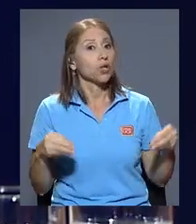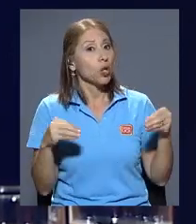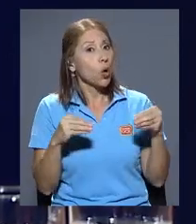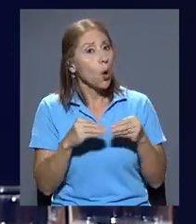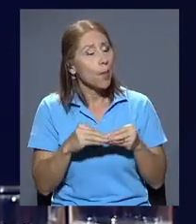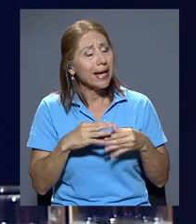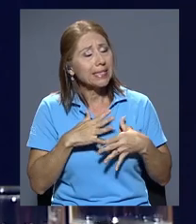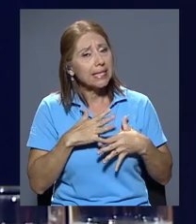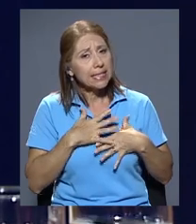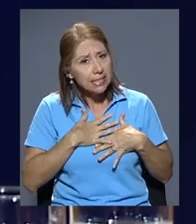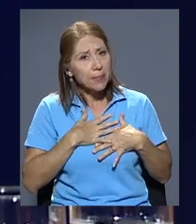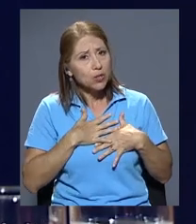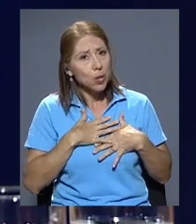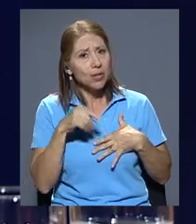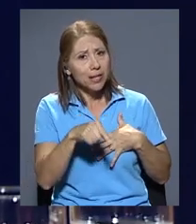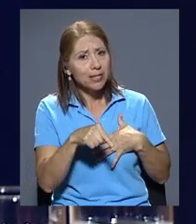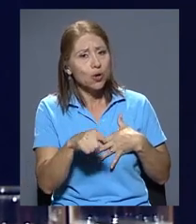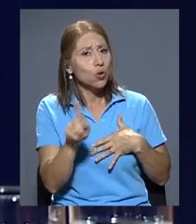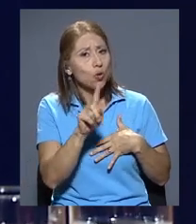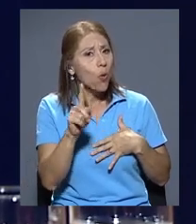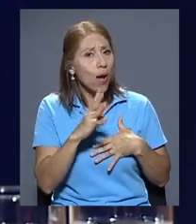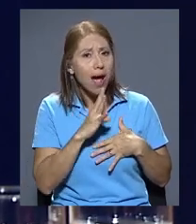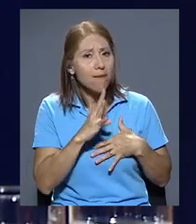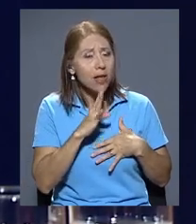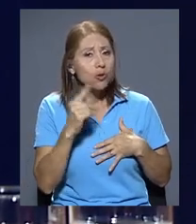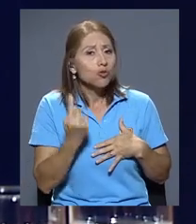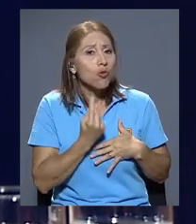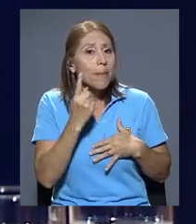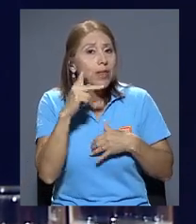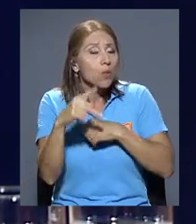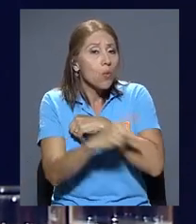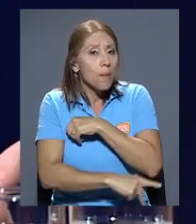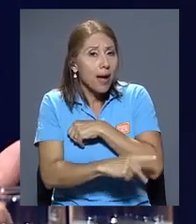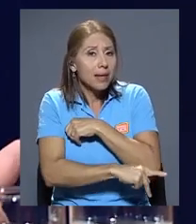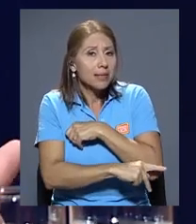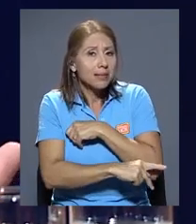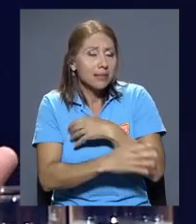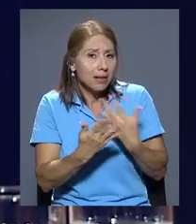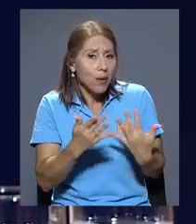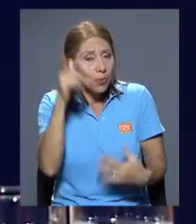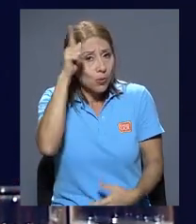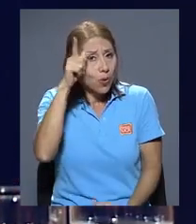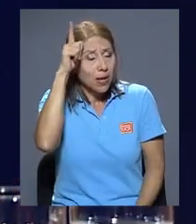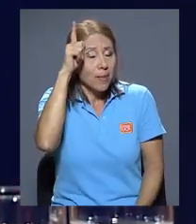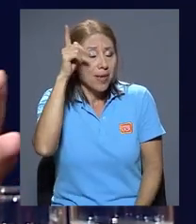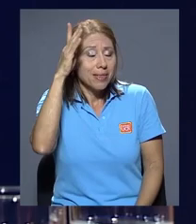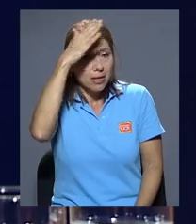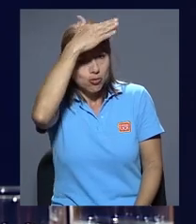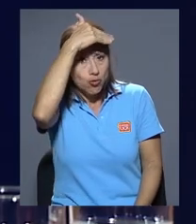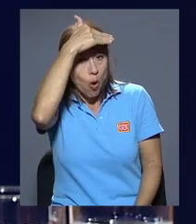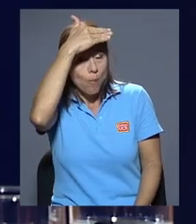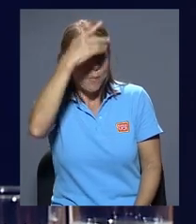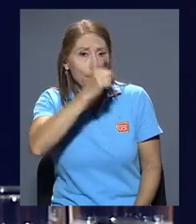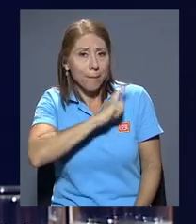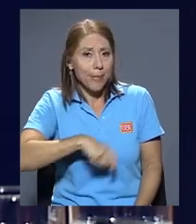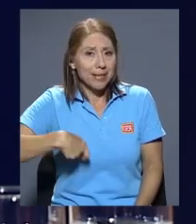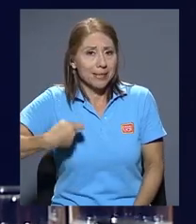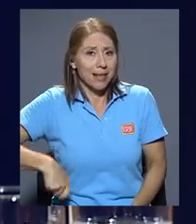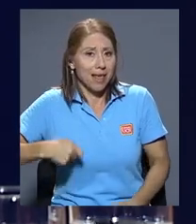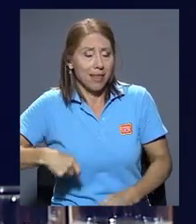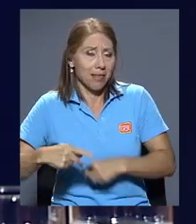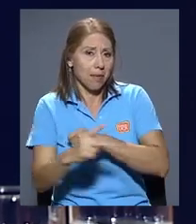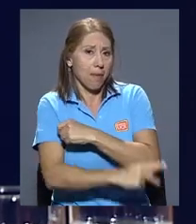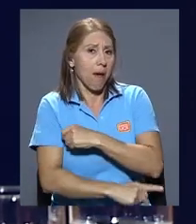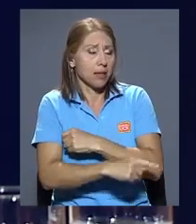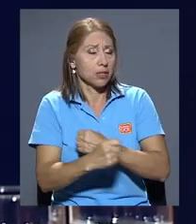hablando de un solo país, ¿verdad? Trump, por supuesto, por ser presidente de la máxima potencia, pues ejerce un gran